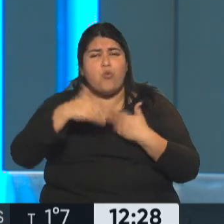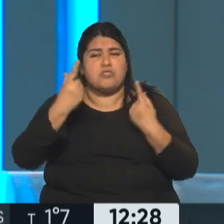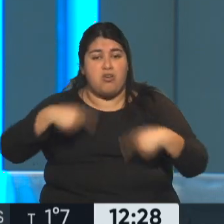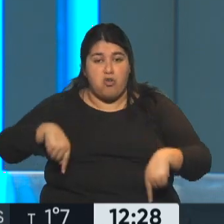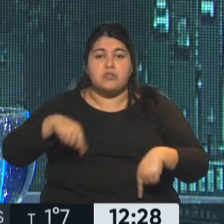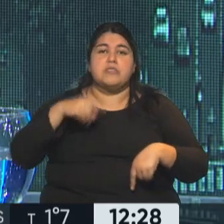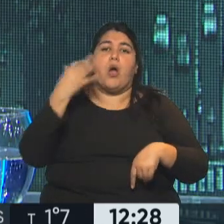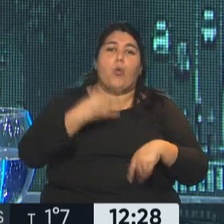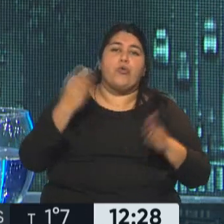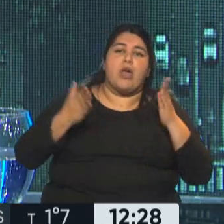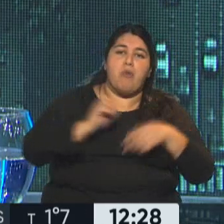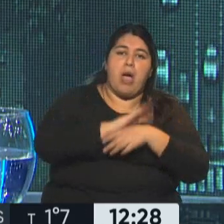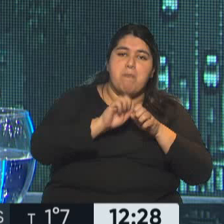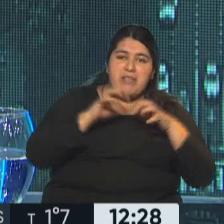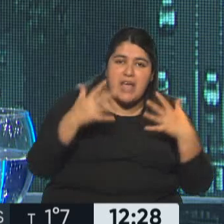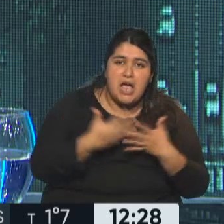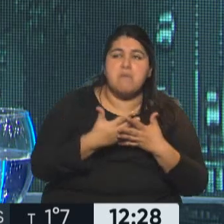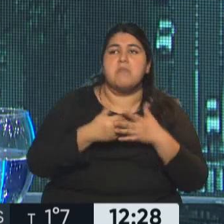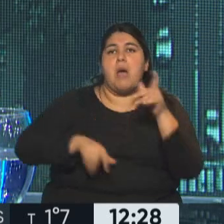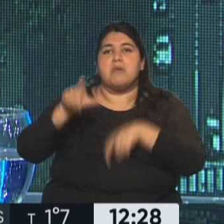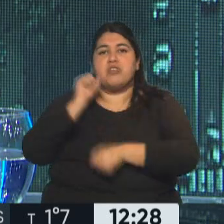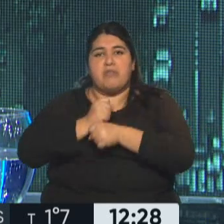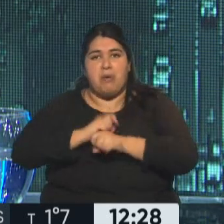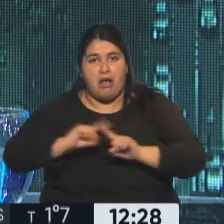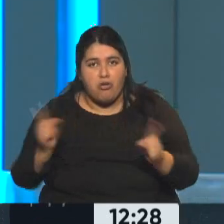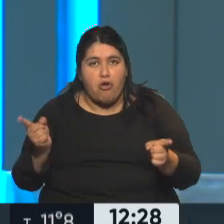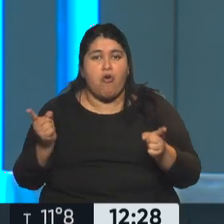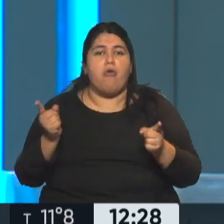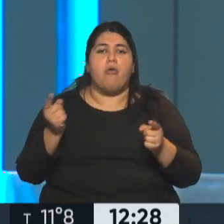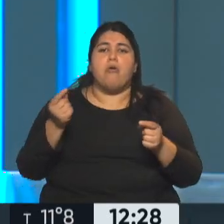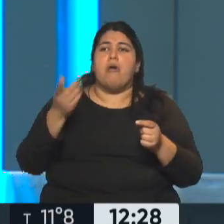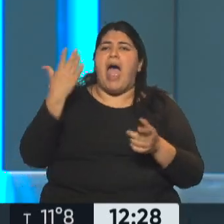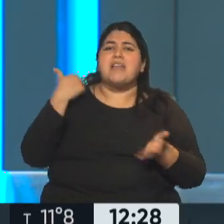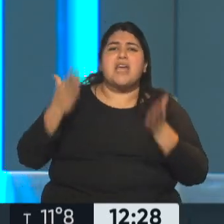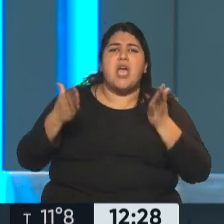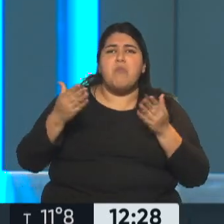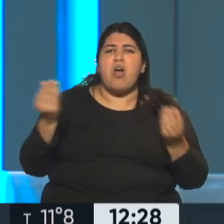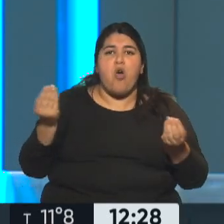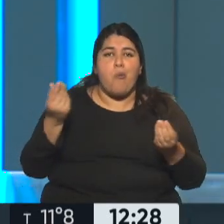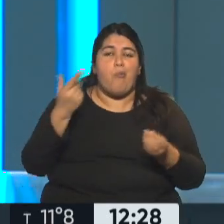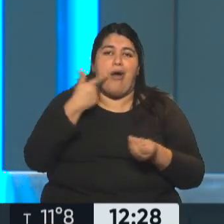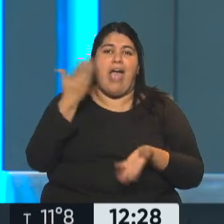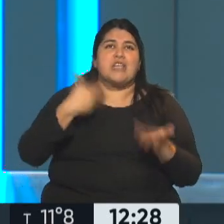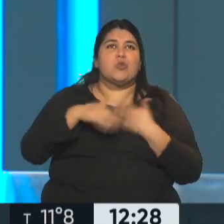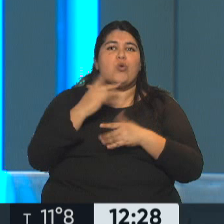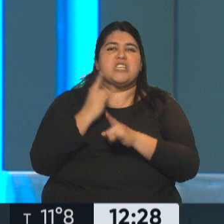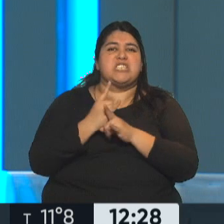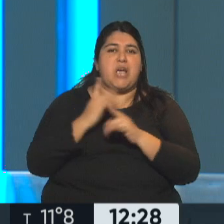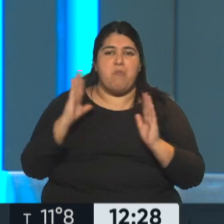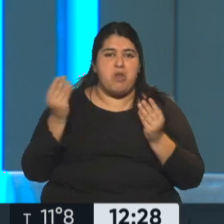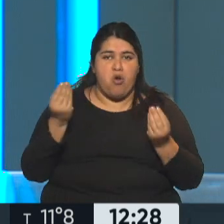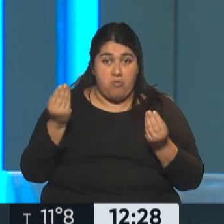la pandemia, aquellos que no pudieron trabajar, como ha pasado en otros momentos, las excusas también llegan a la justicia. Digo, es un